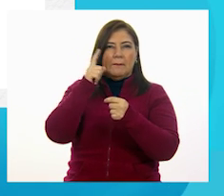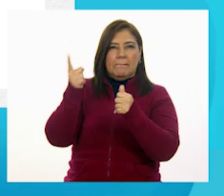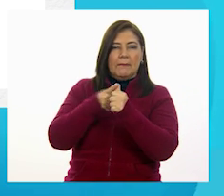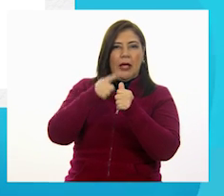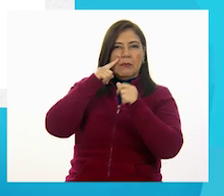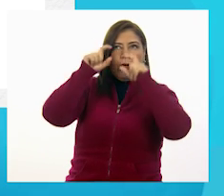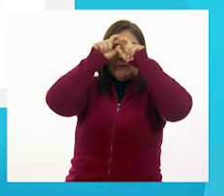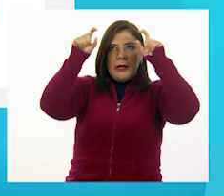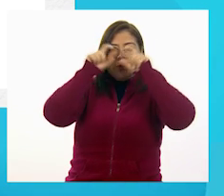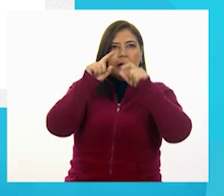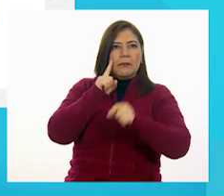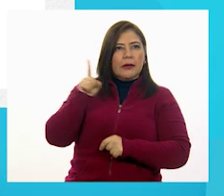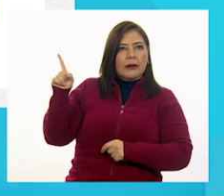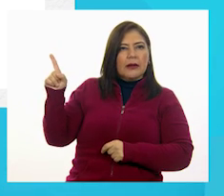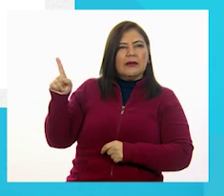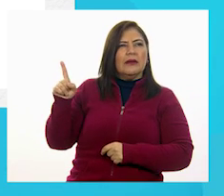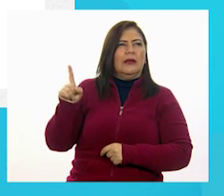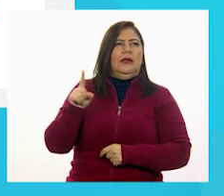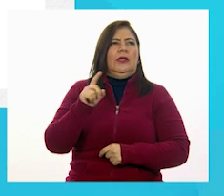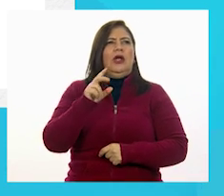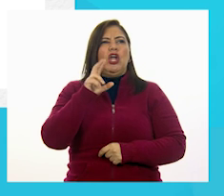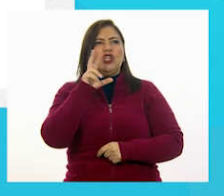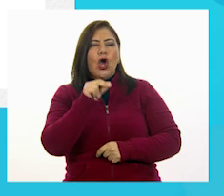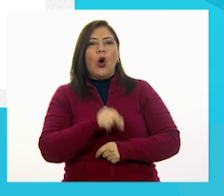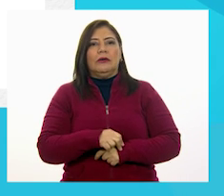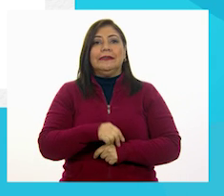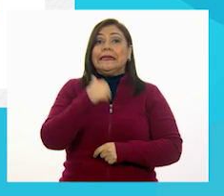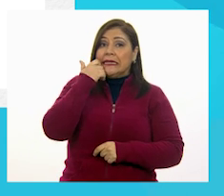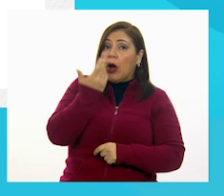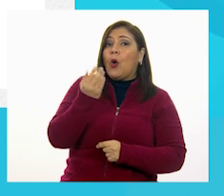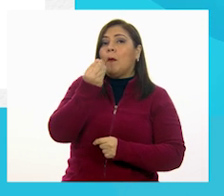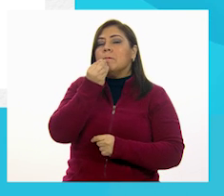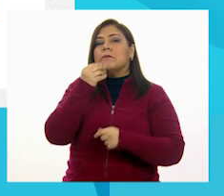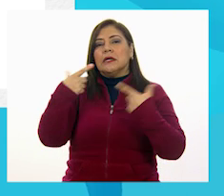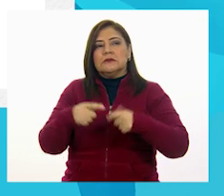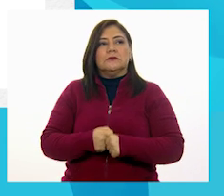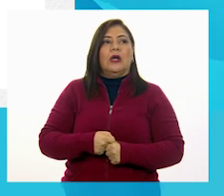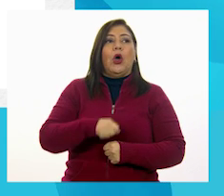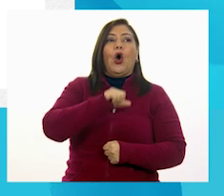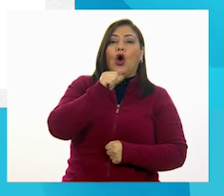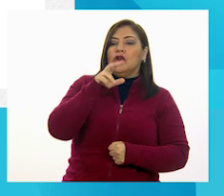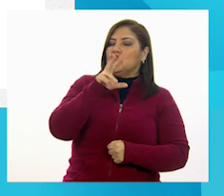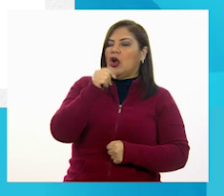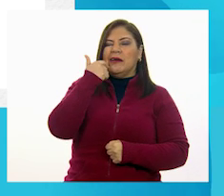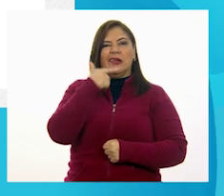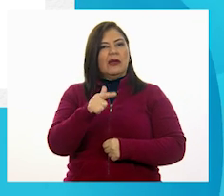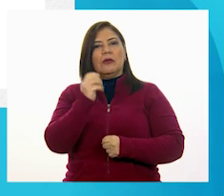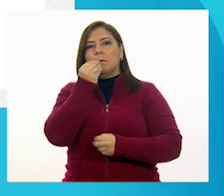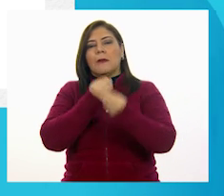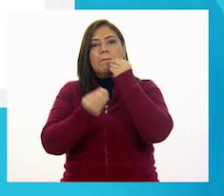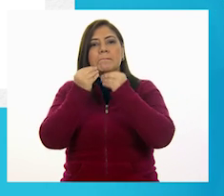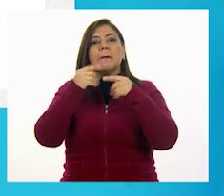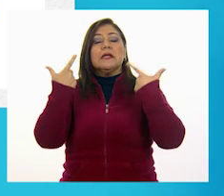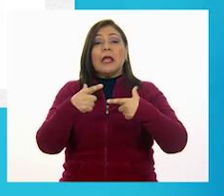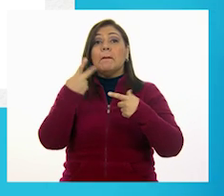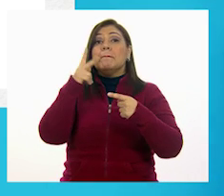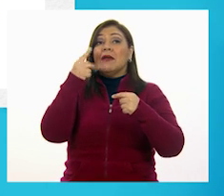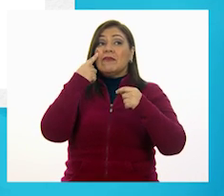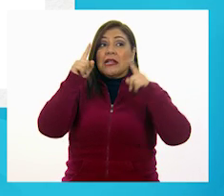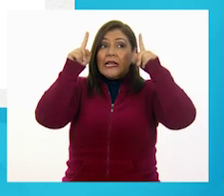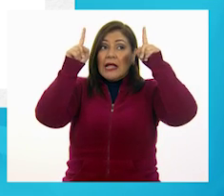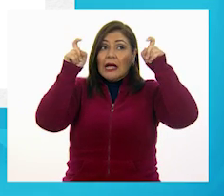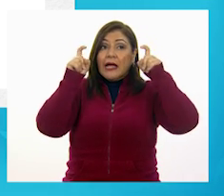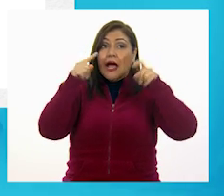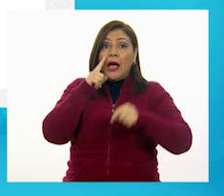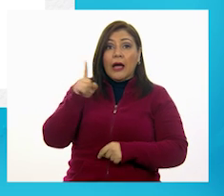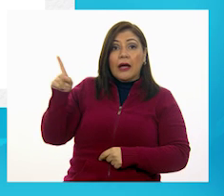las palabras. No quiero comer pastel, no quiero comer pastel. Pero vean cómo los signos de admiración solamente están encerrados en la